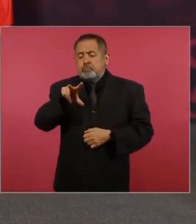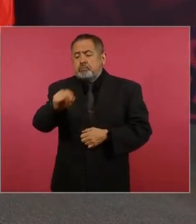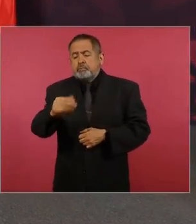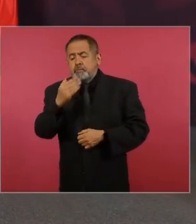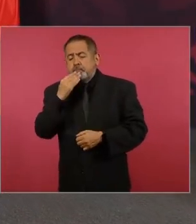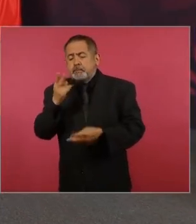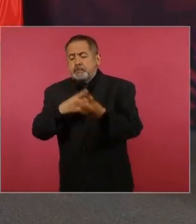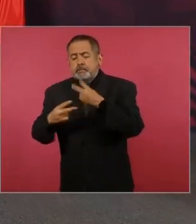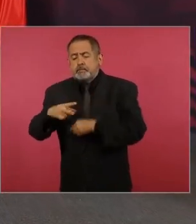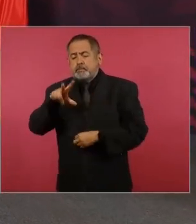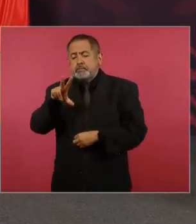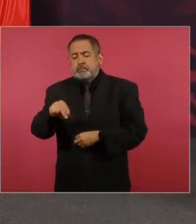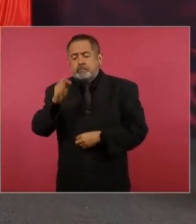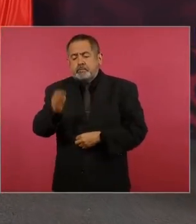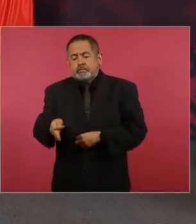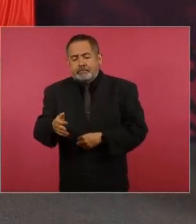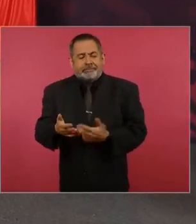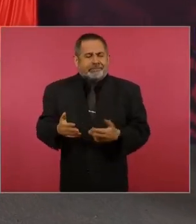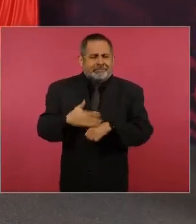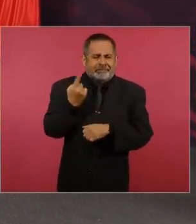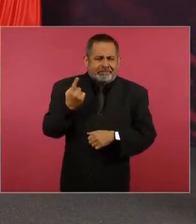Porque la oligarquía del Perú,